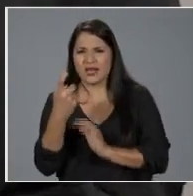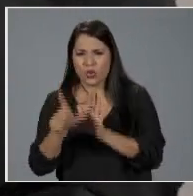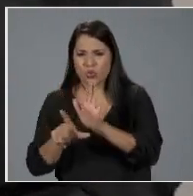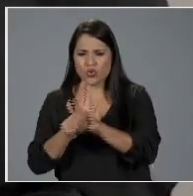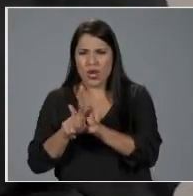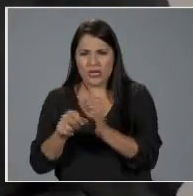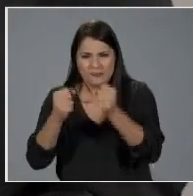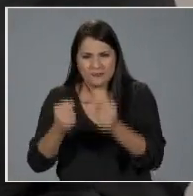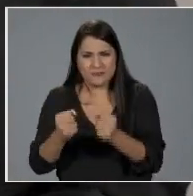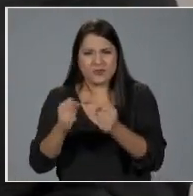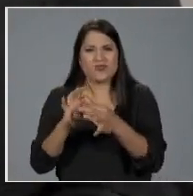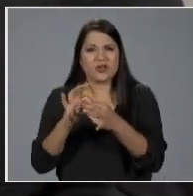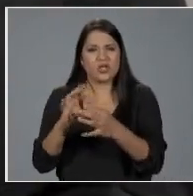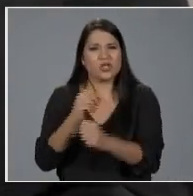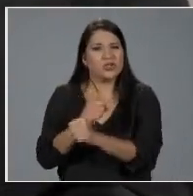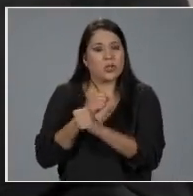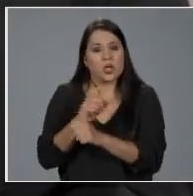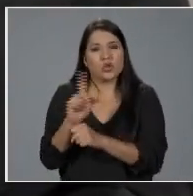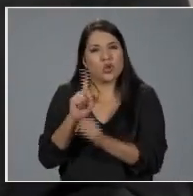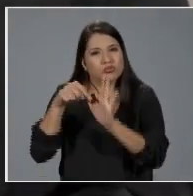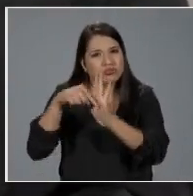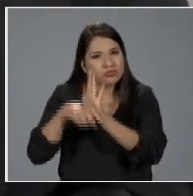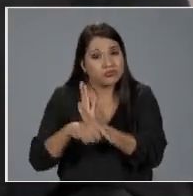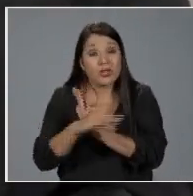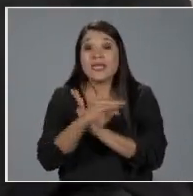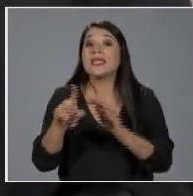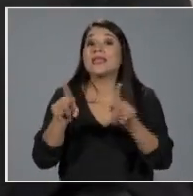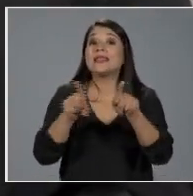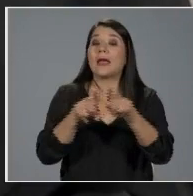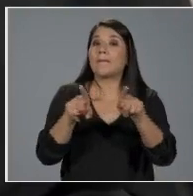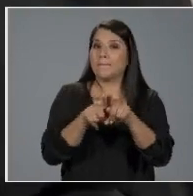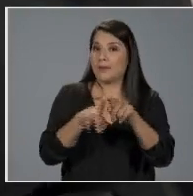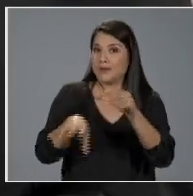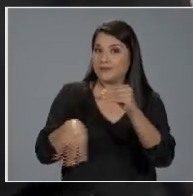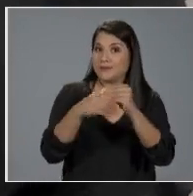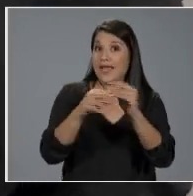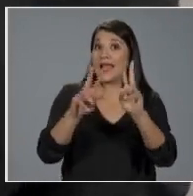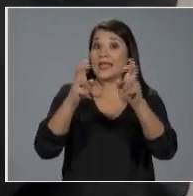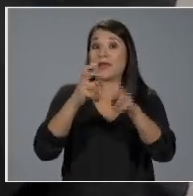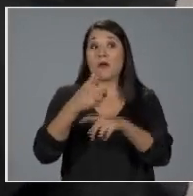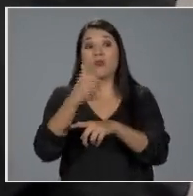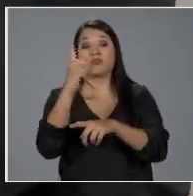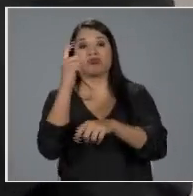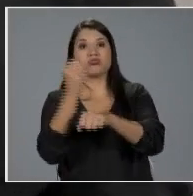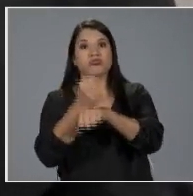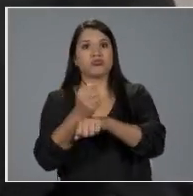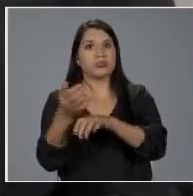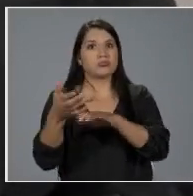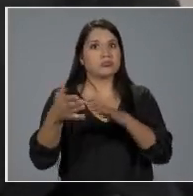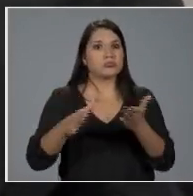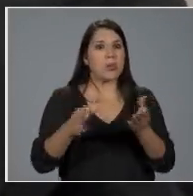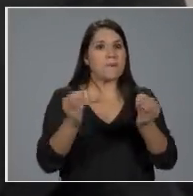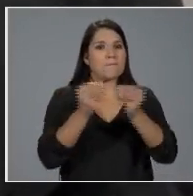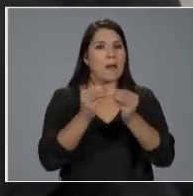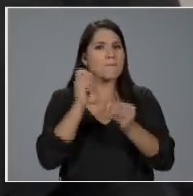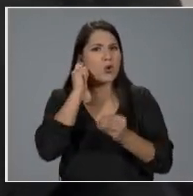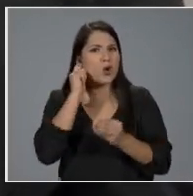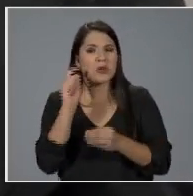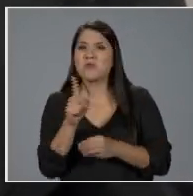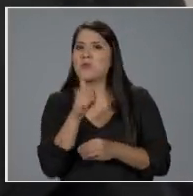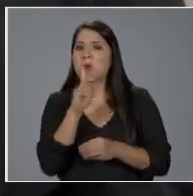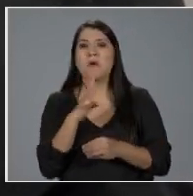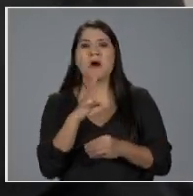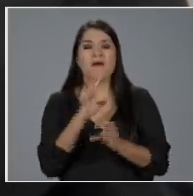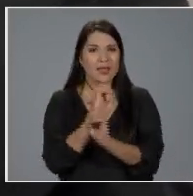materia de seguridad, y yo le sumaría ahí también el tema de los femicidios, por ejemplo. No habla nada del tema, dice